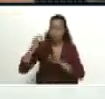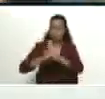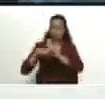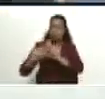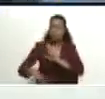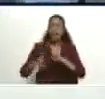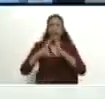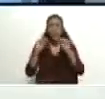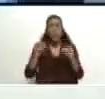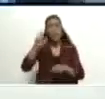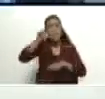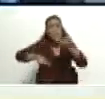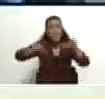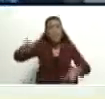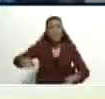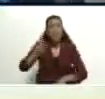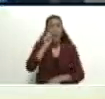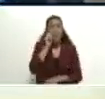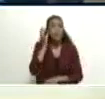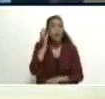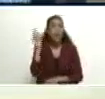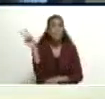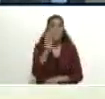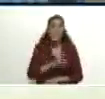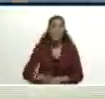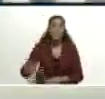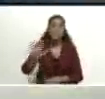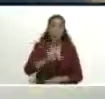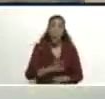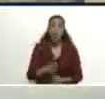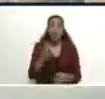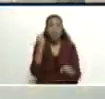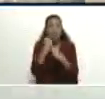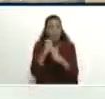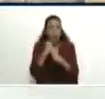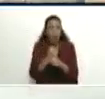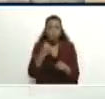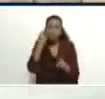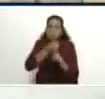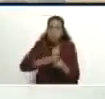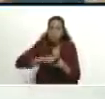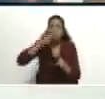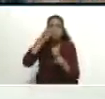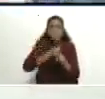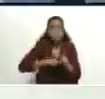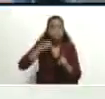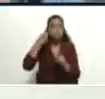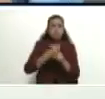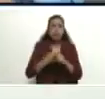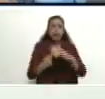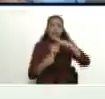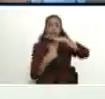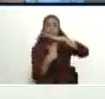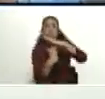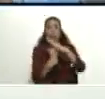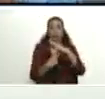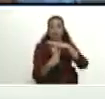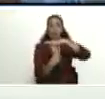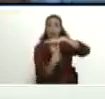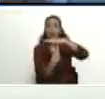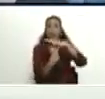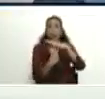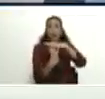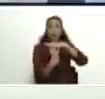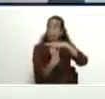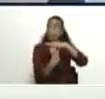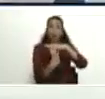a todos los venezolanos y todas las venezolanas con nuestro trabajo. Un solo palo no